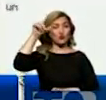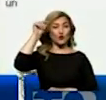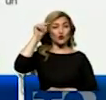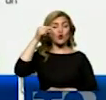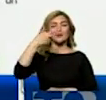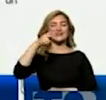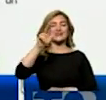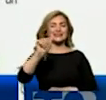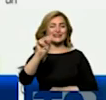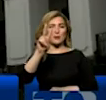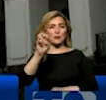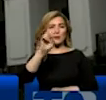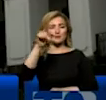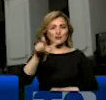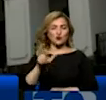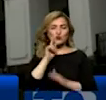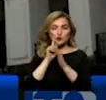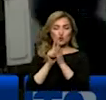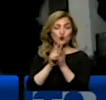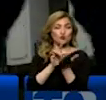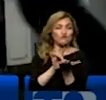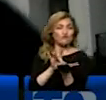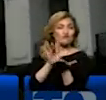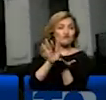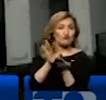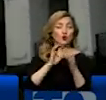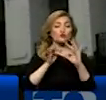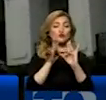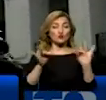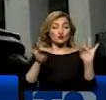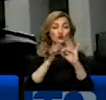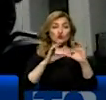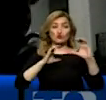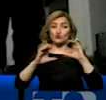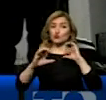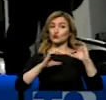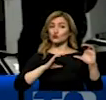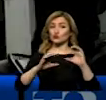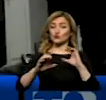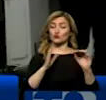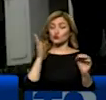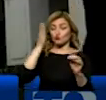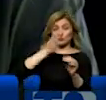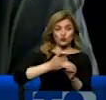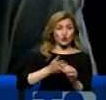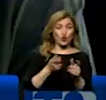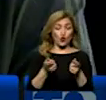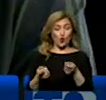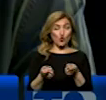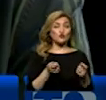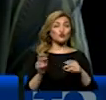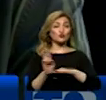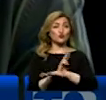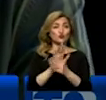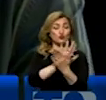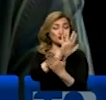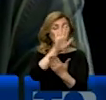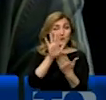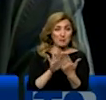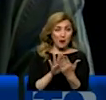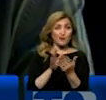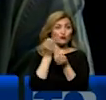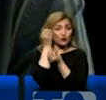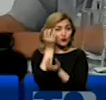Dirección de Síntesis y Alertas y la emisión de un comunicado que no se aleja de las intenciones de controlar el uso de imágenes